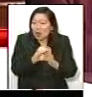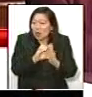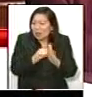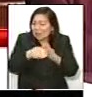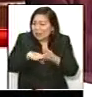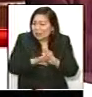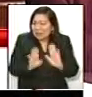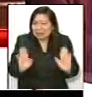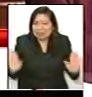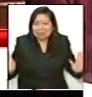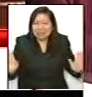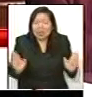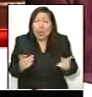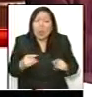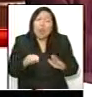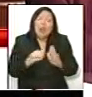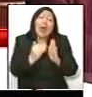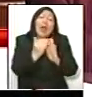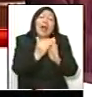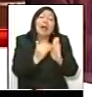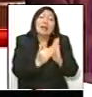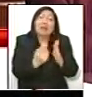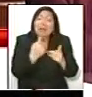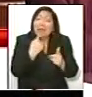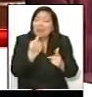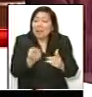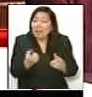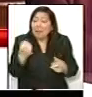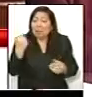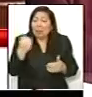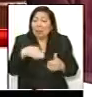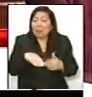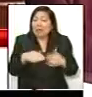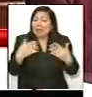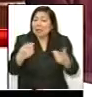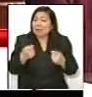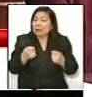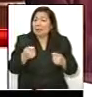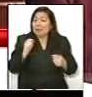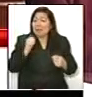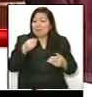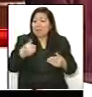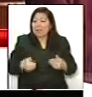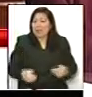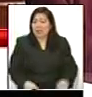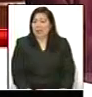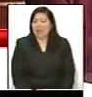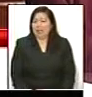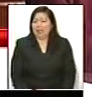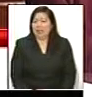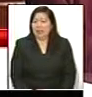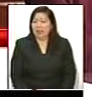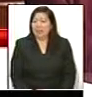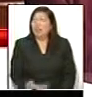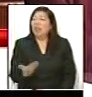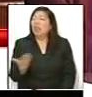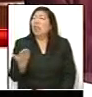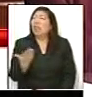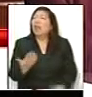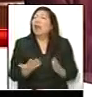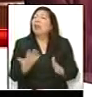inclusive, ni cuántos artículos tenía, ahora han llegado al poder y ya exigen mañana. Ah, caramba, ¿y dónde has